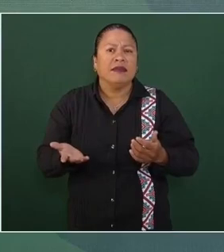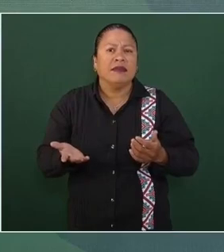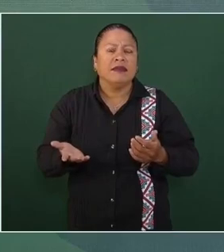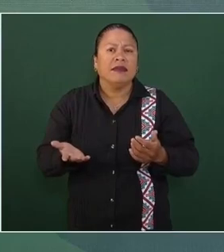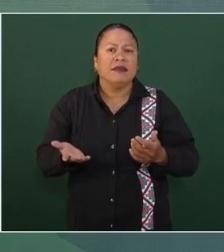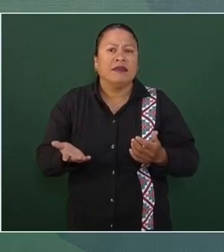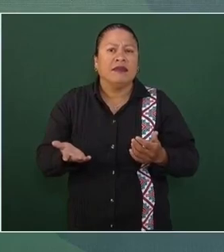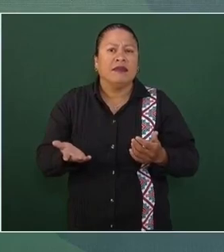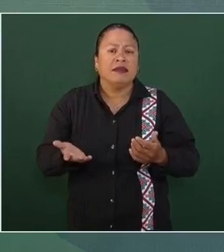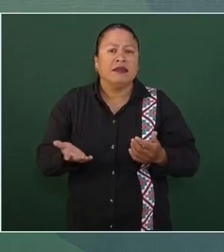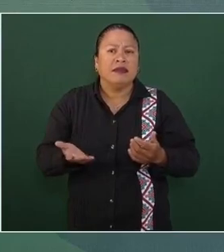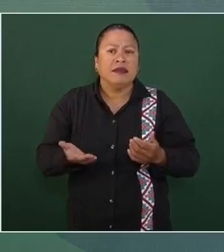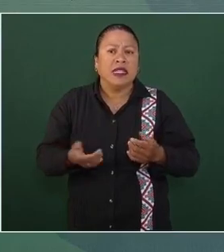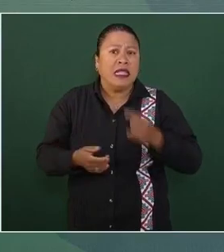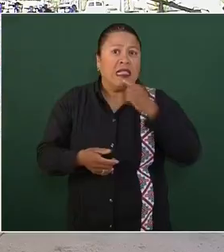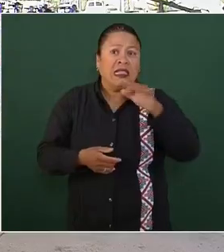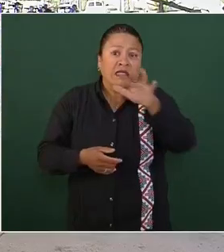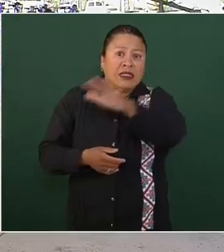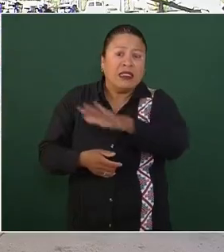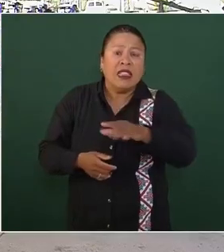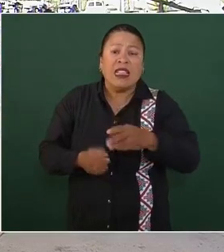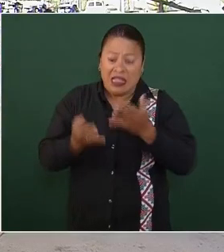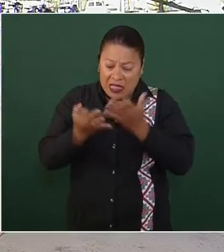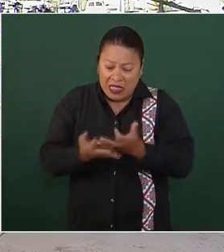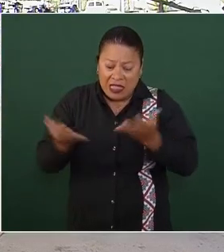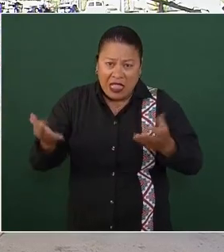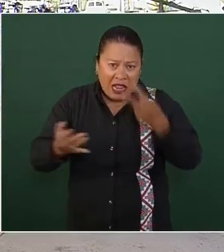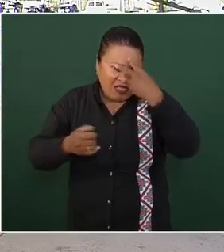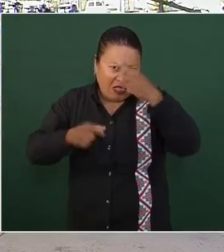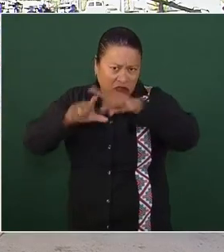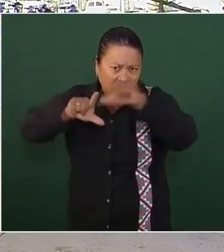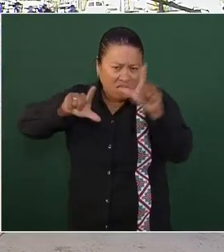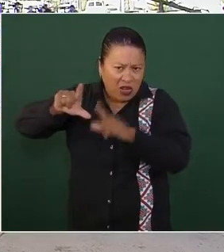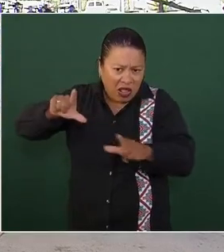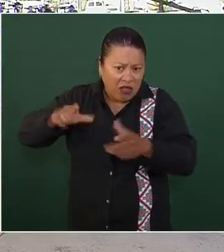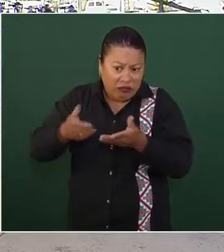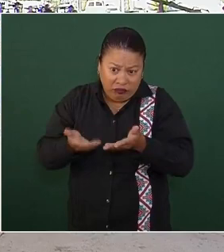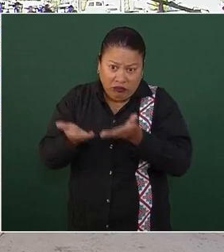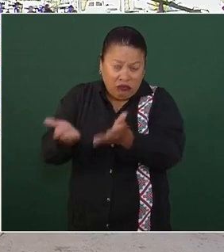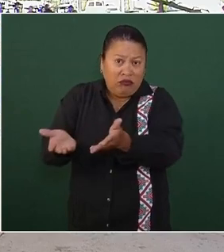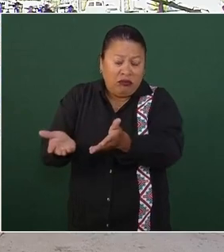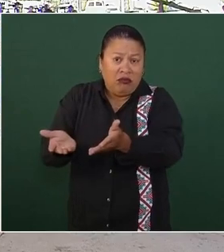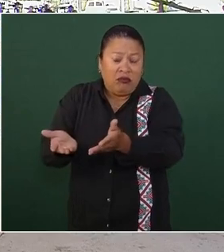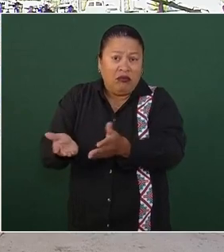las declaró como tierras nacionales y